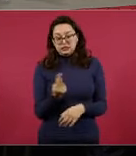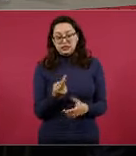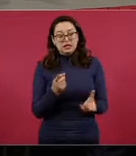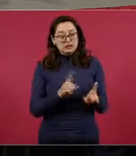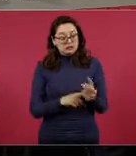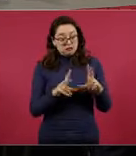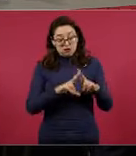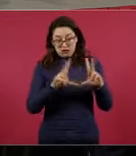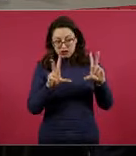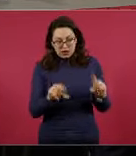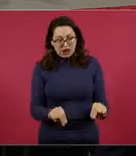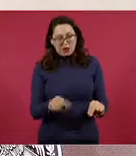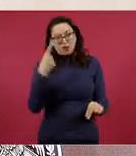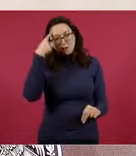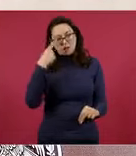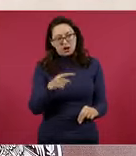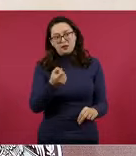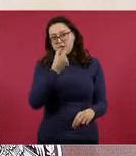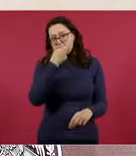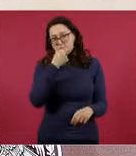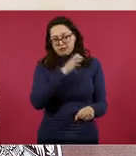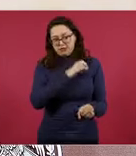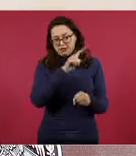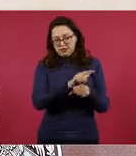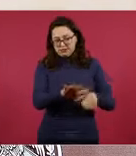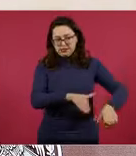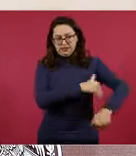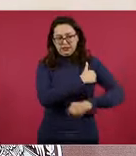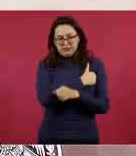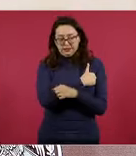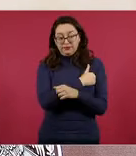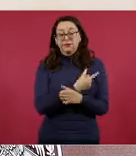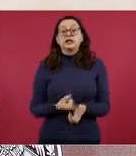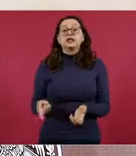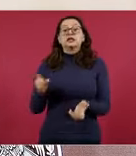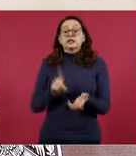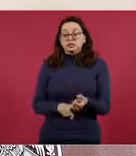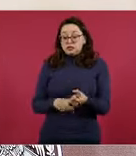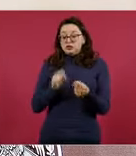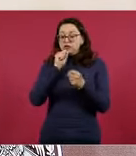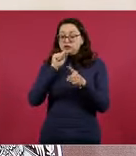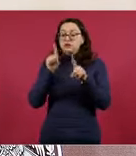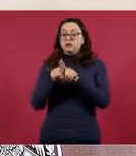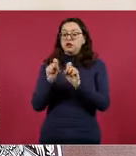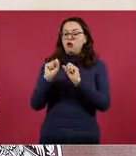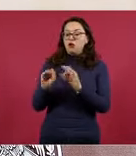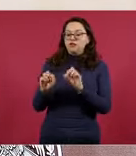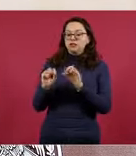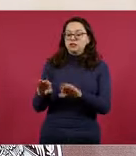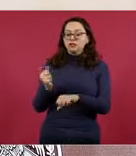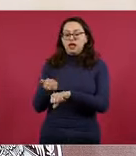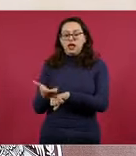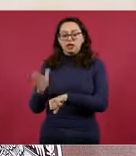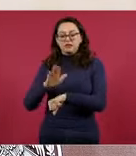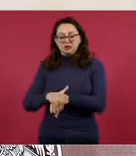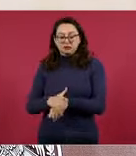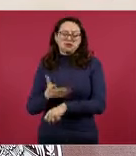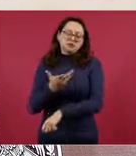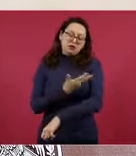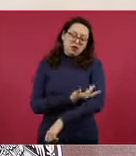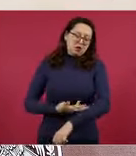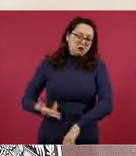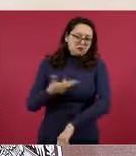ultracongeladores. Asimismo, un área administrativa en la cual físicamente en el interior de la farmacia se encuentran las autoridades